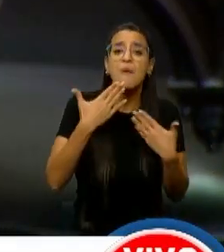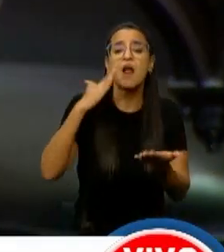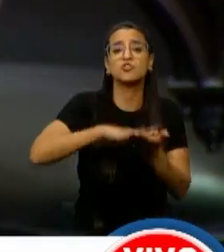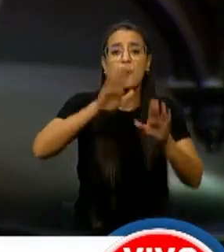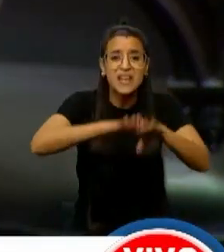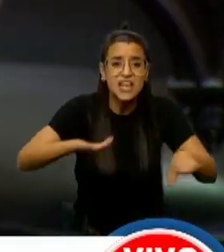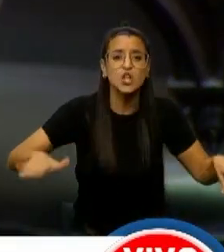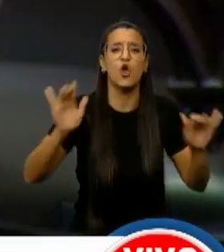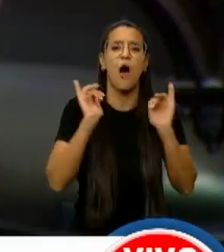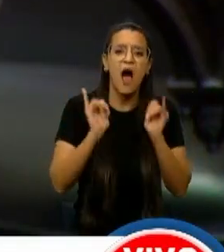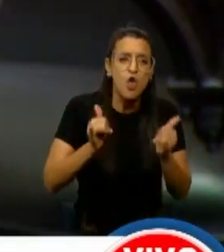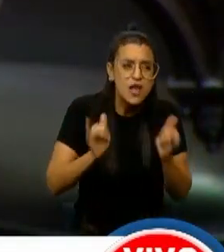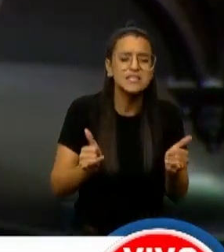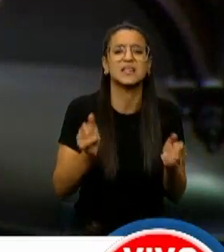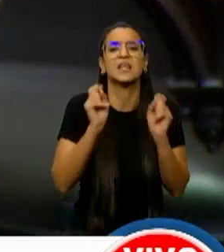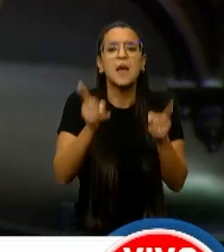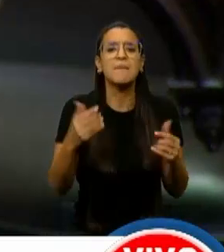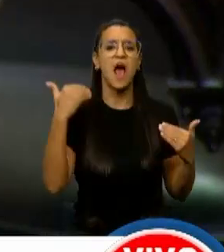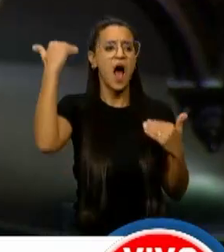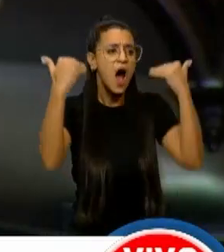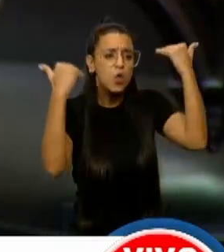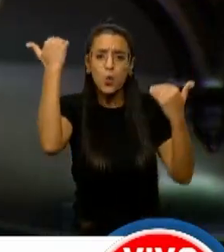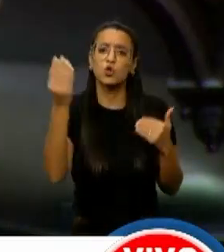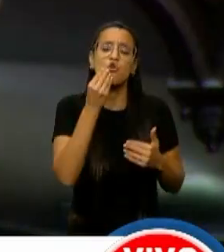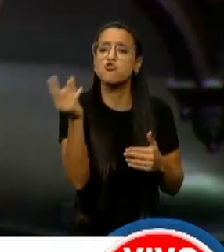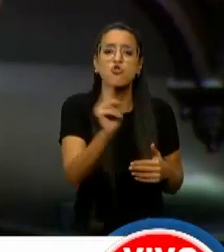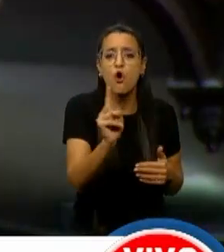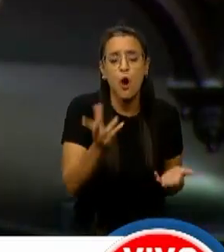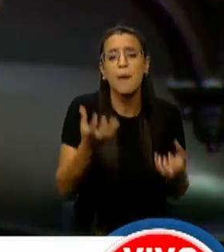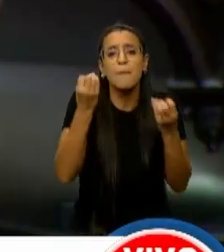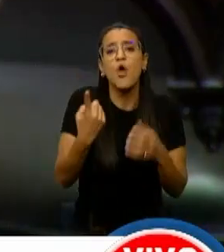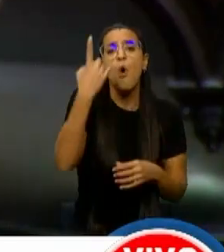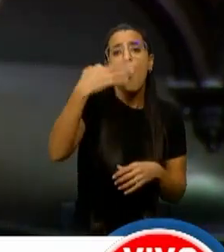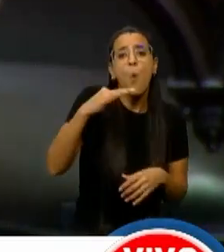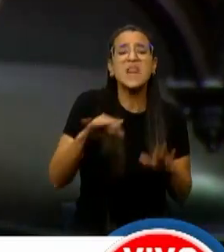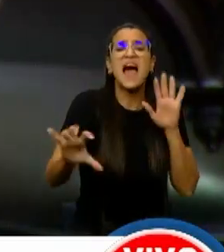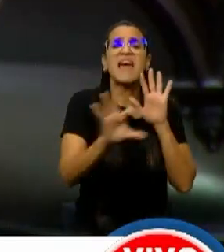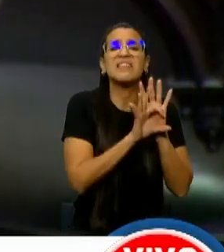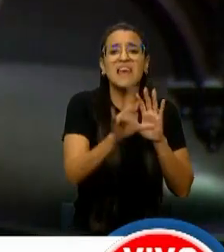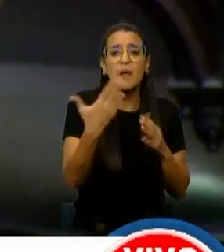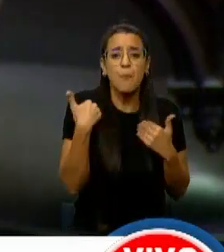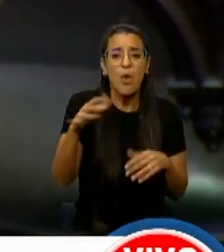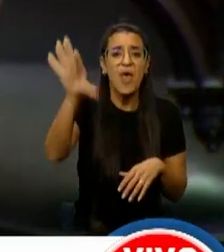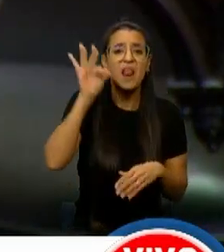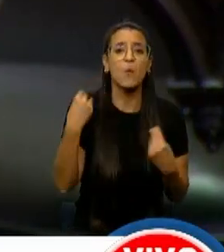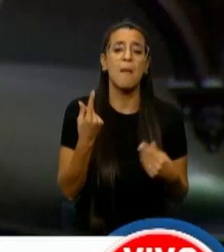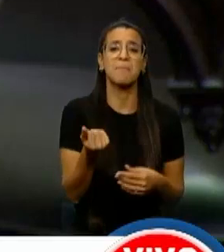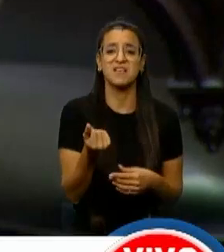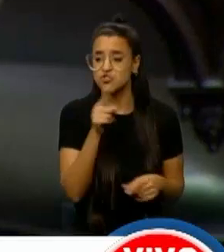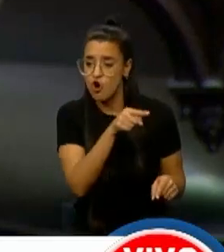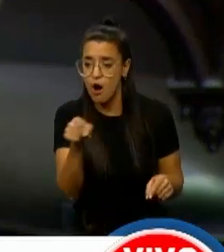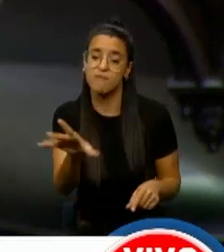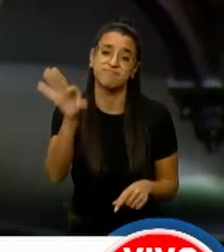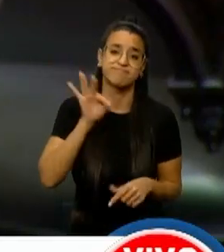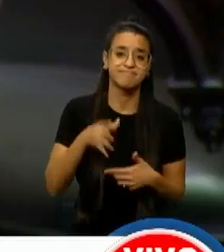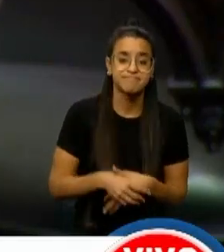los niños, de los adolescentes y de los adultos que no comen, porque la única etiqueta que pueden elegir es la del precio.